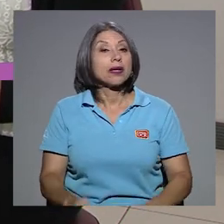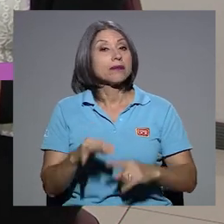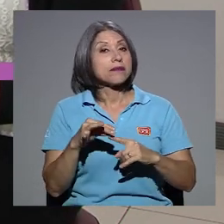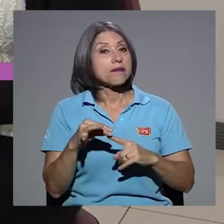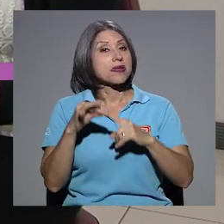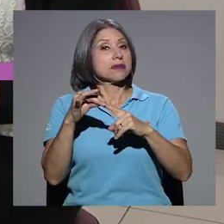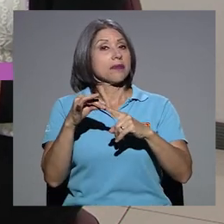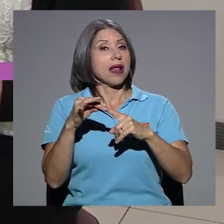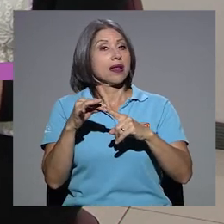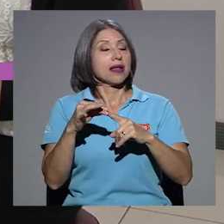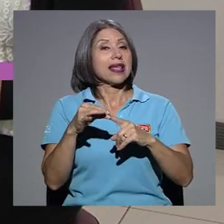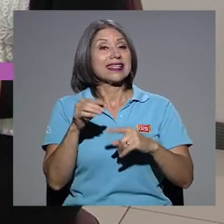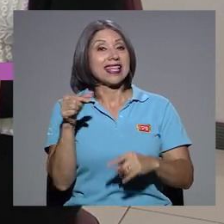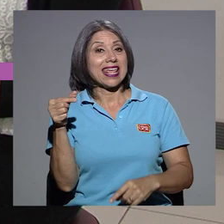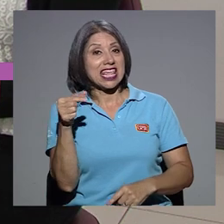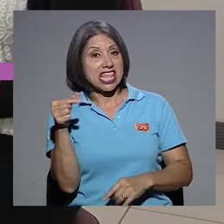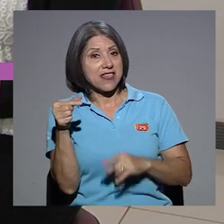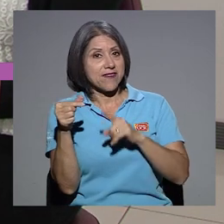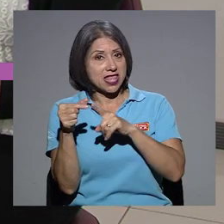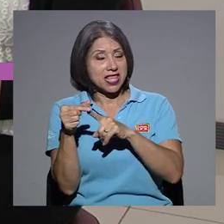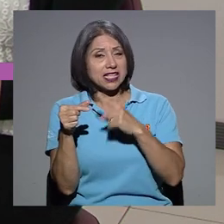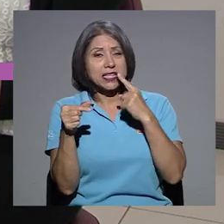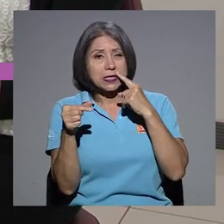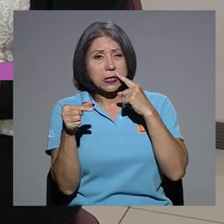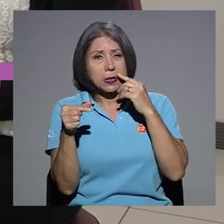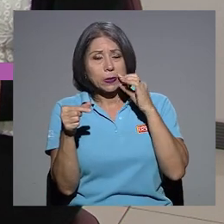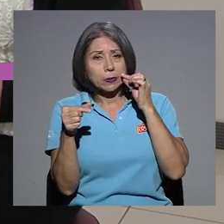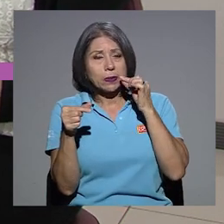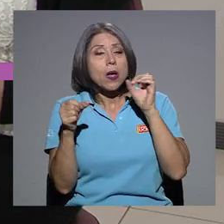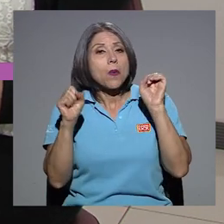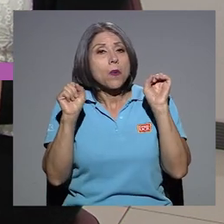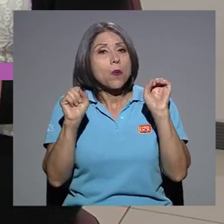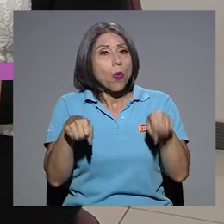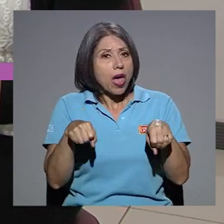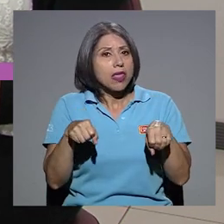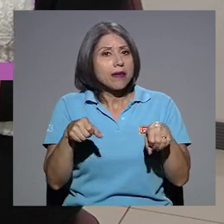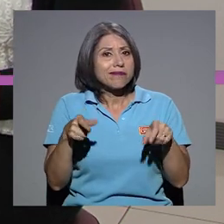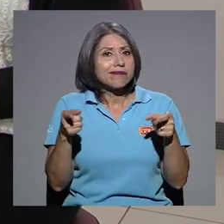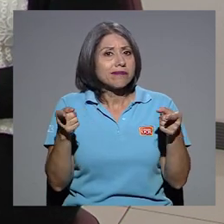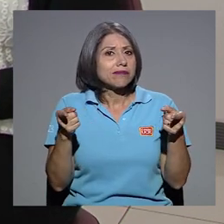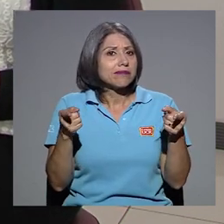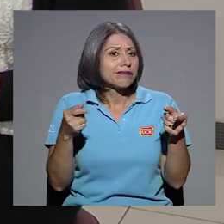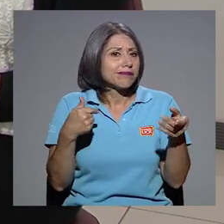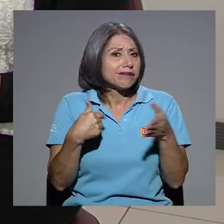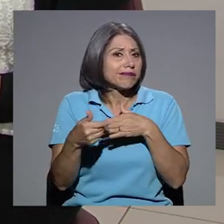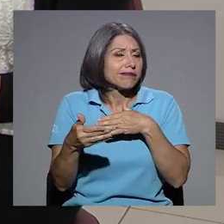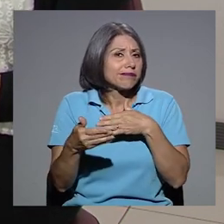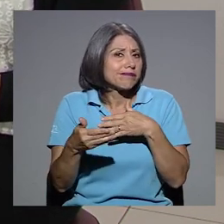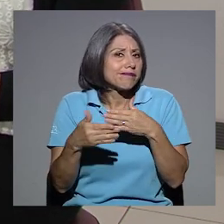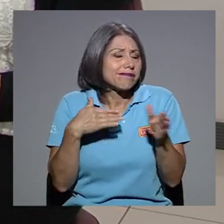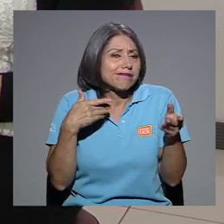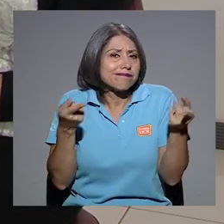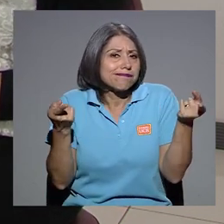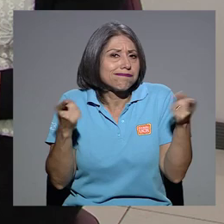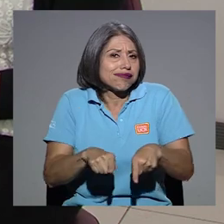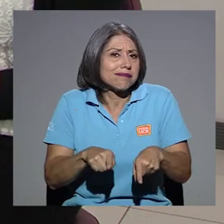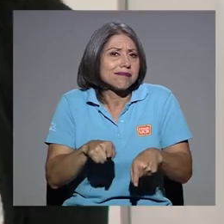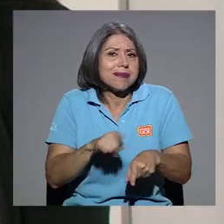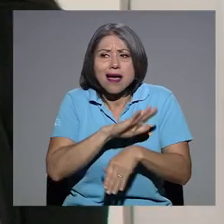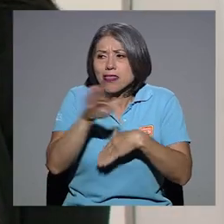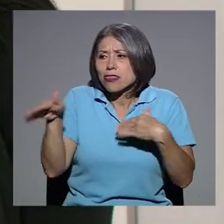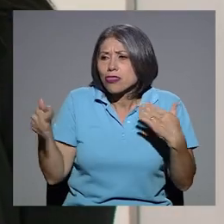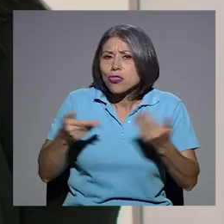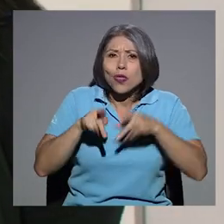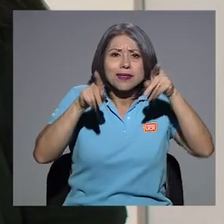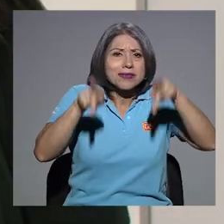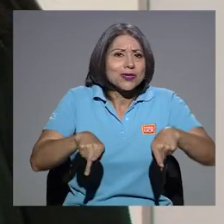lo principal es que la gingivitis se puede desarrollar uh-huh. en el 100% de la población. Uh-huh. Es decir,